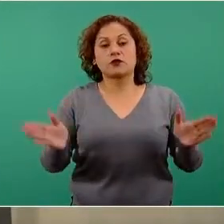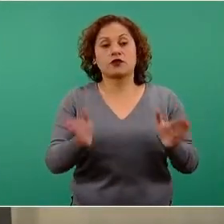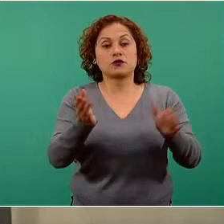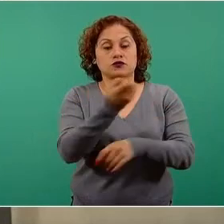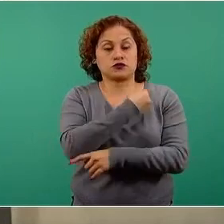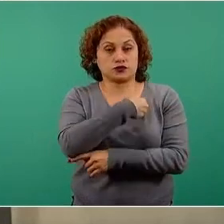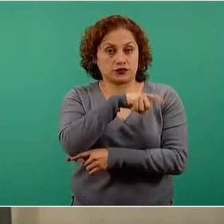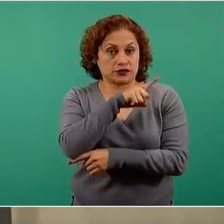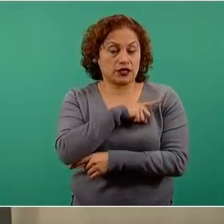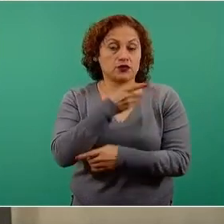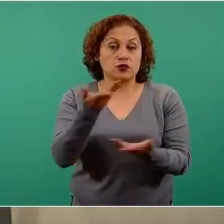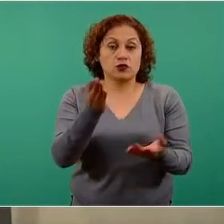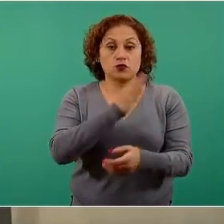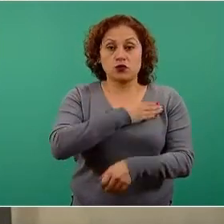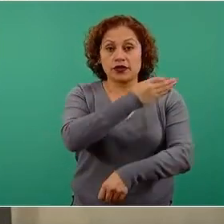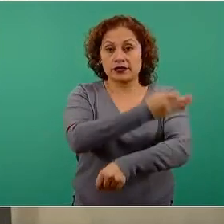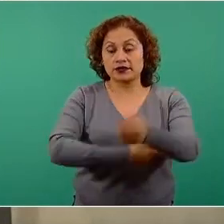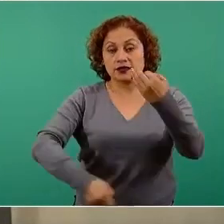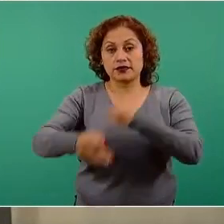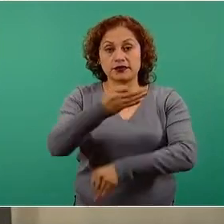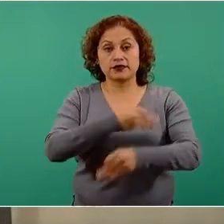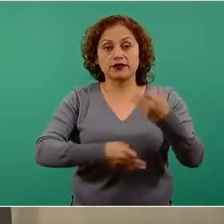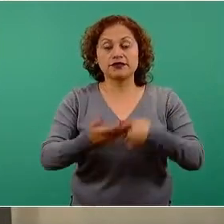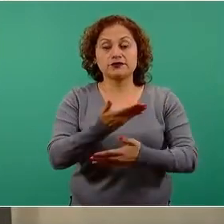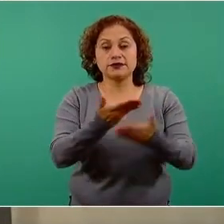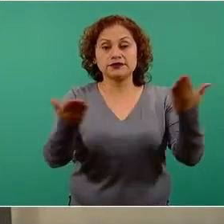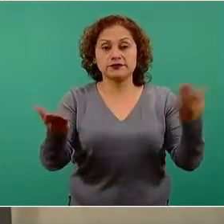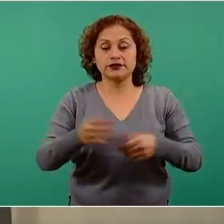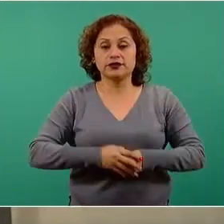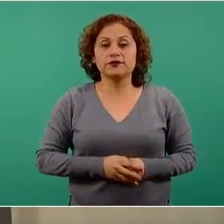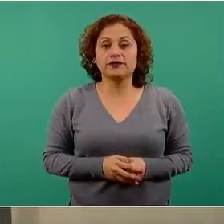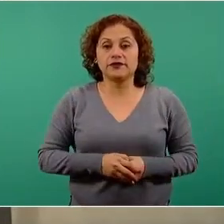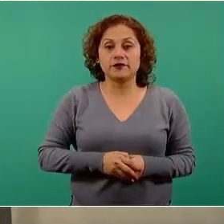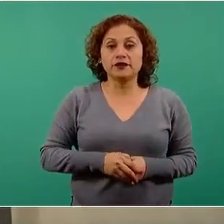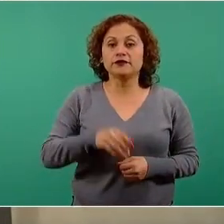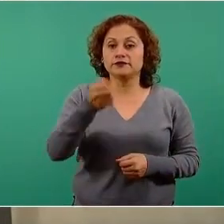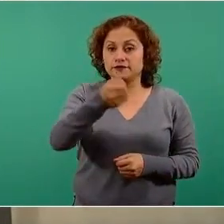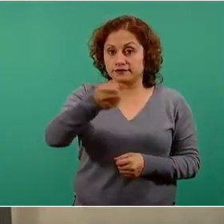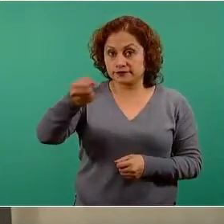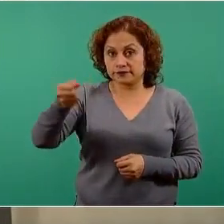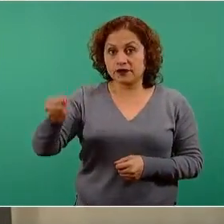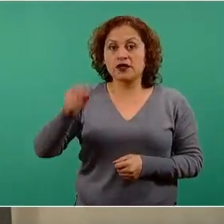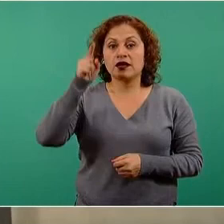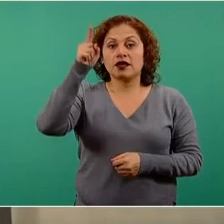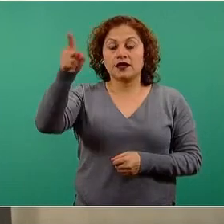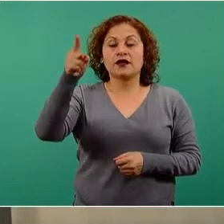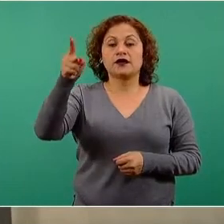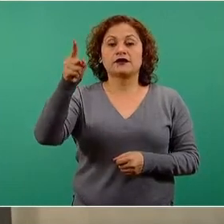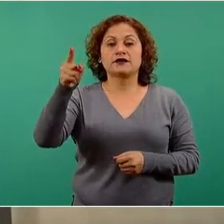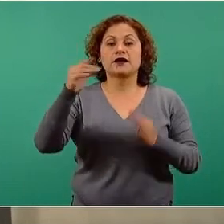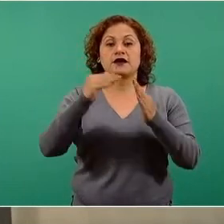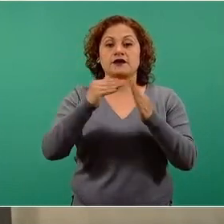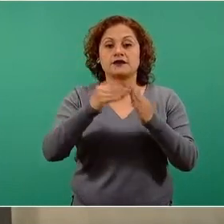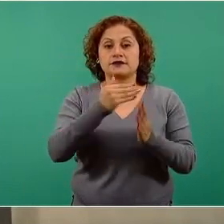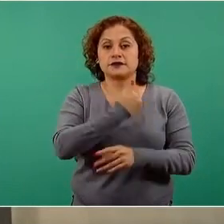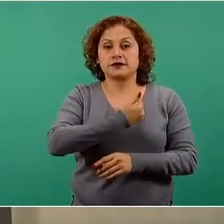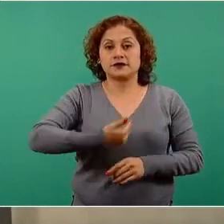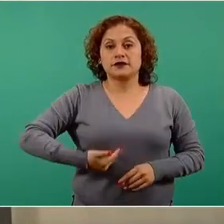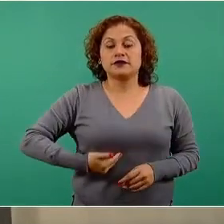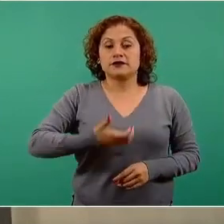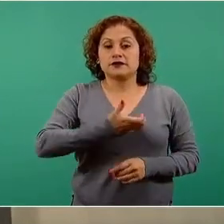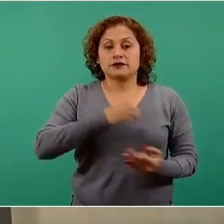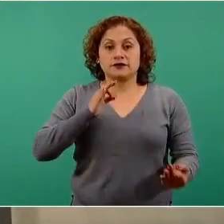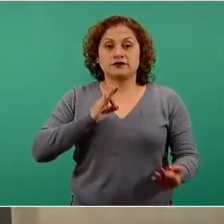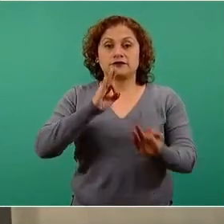todas y todos, allá en el Salón Tesorería, en el Palacio Nacional de México, y también en donde nos escuchen